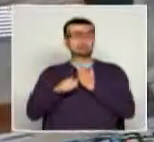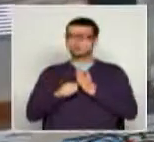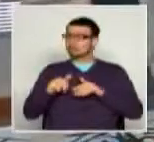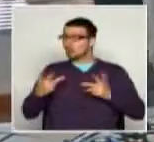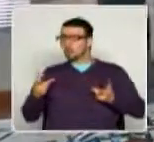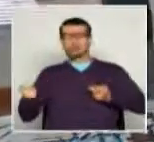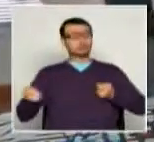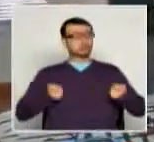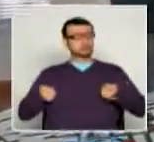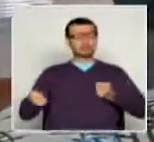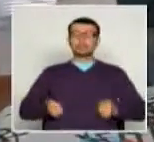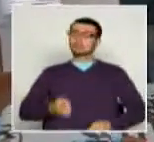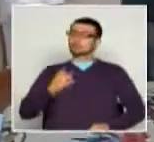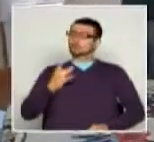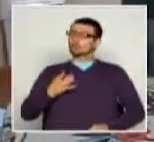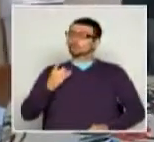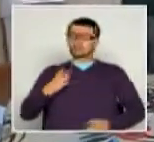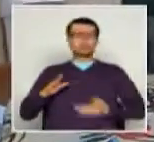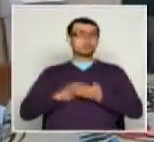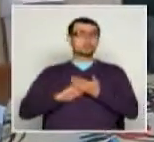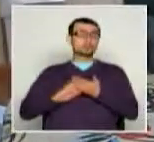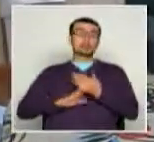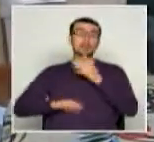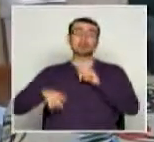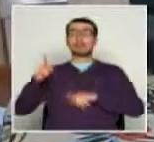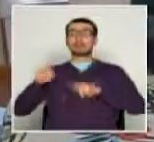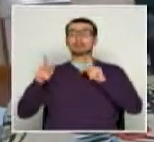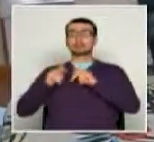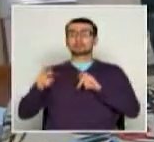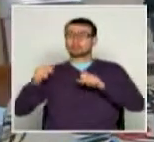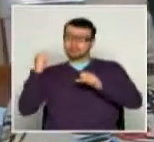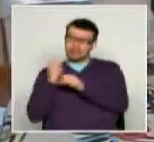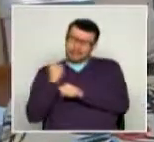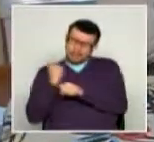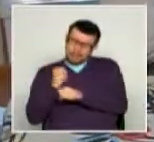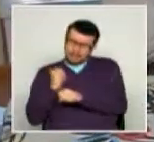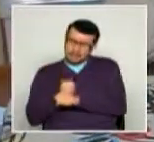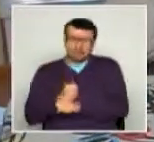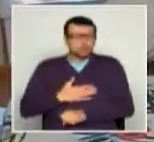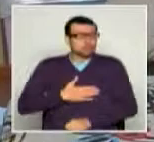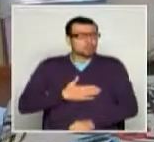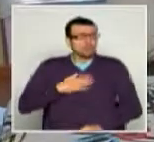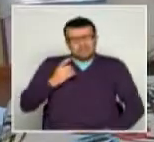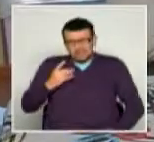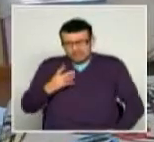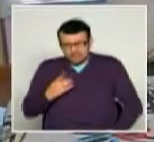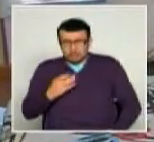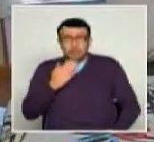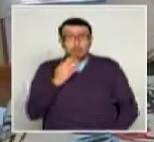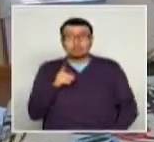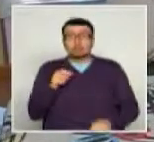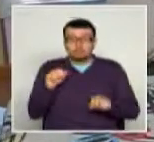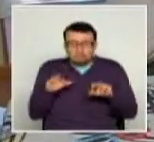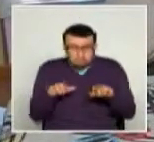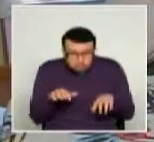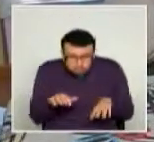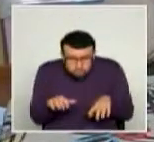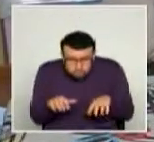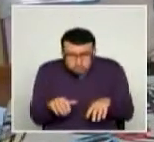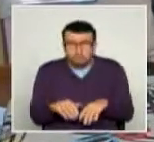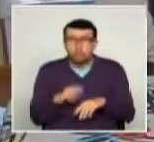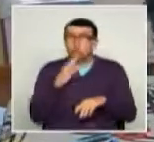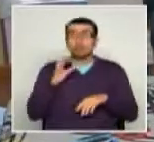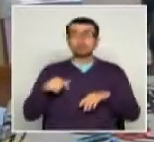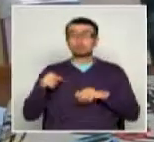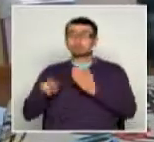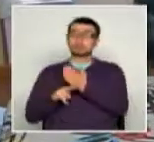dolor. En muchos casos, personas que trabajan y empiezan a hacer un dolor crónico por la mala posición, porque es que me levanté y cogí